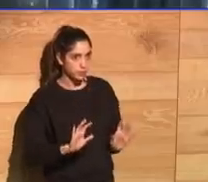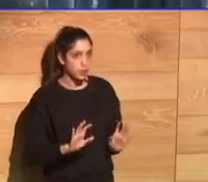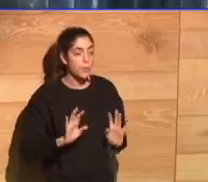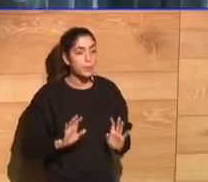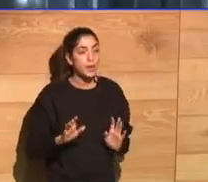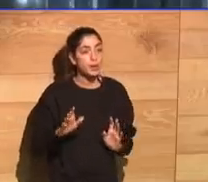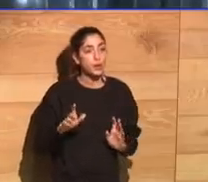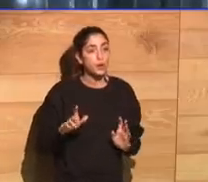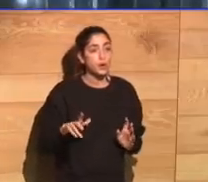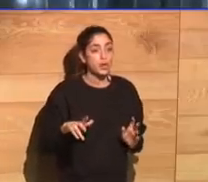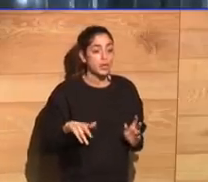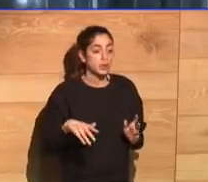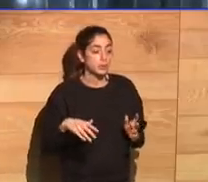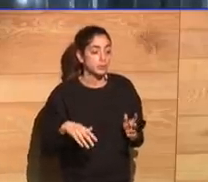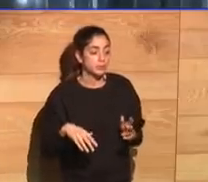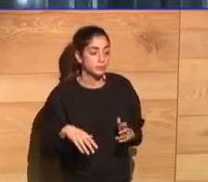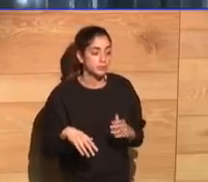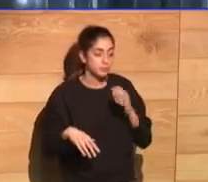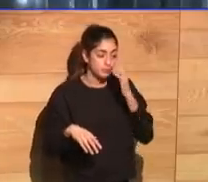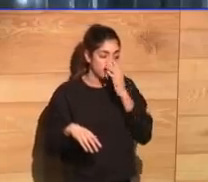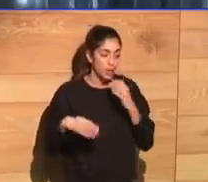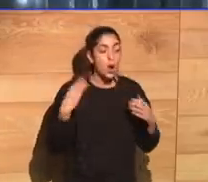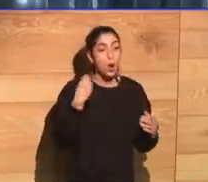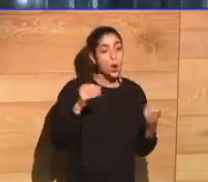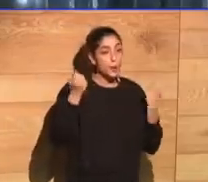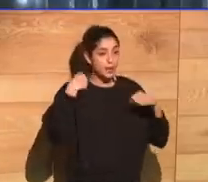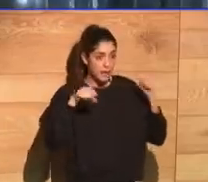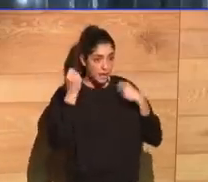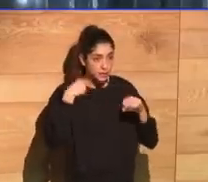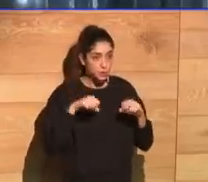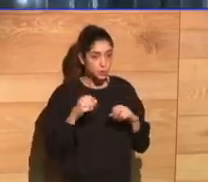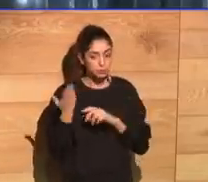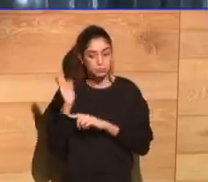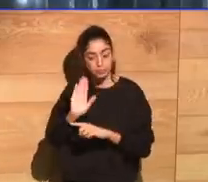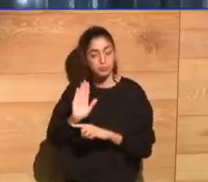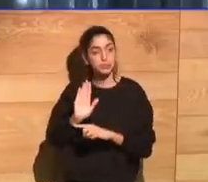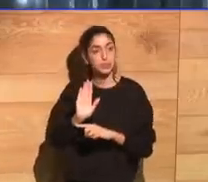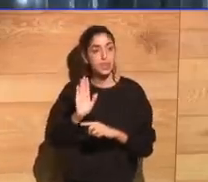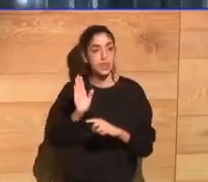Off-Broadway, que se llamaba Chris Reeve, y el chaval se presentó en el casting así como medio